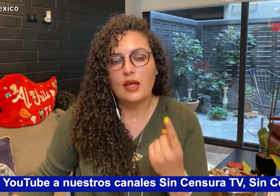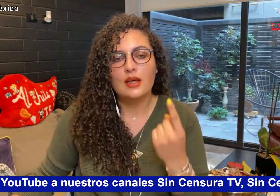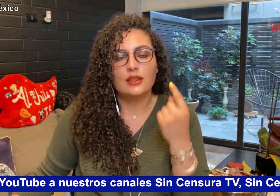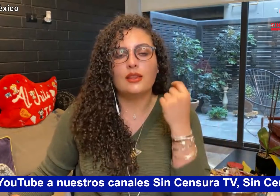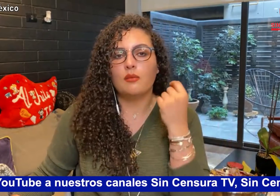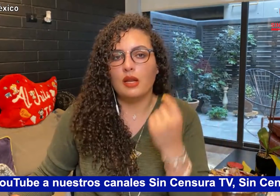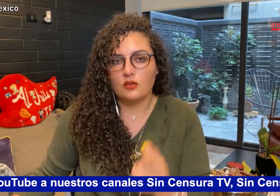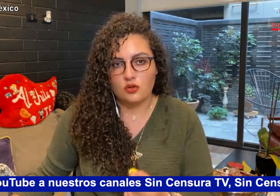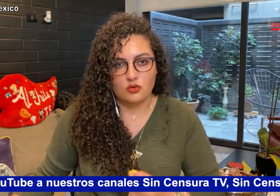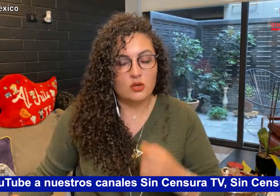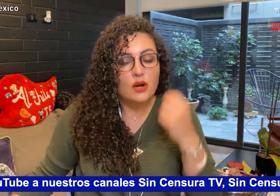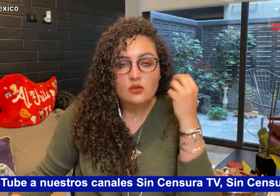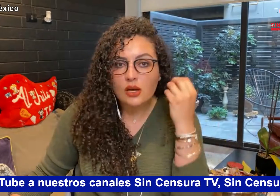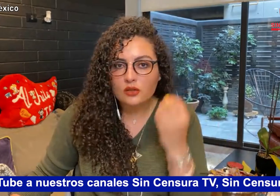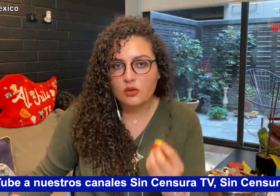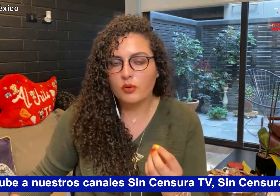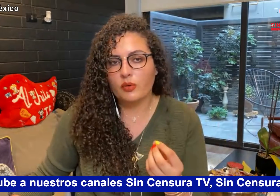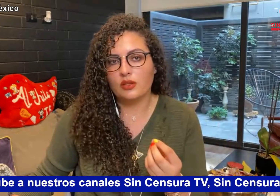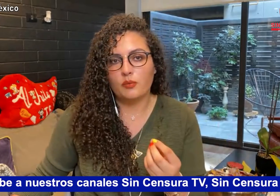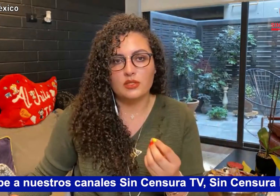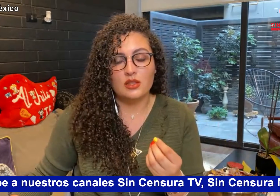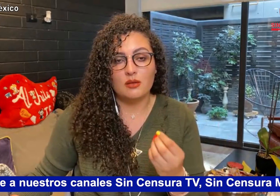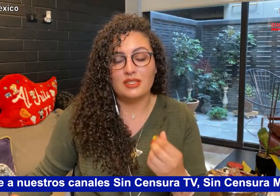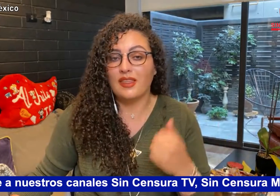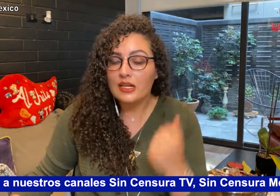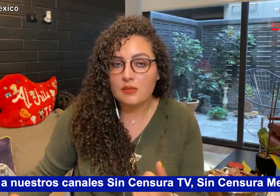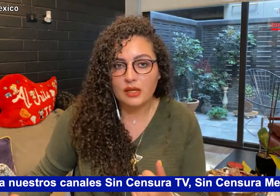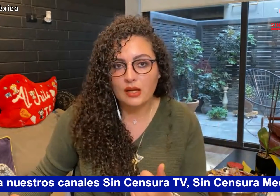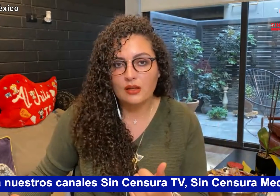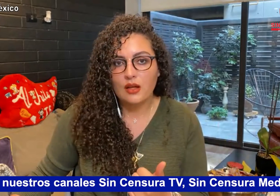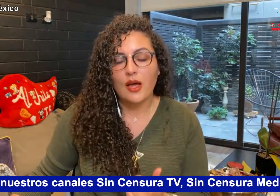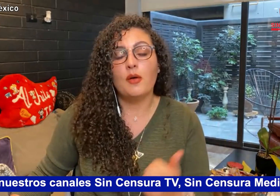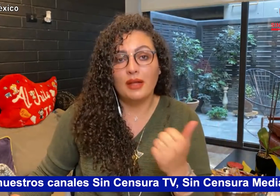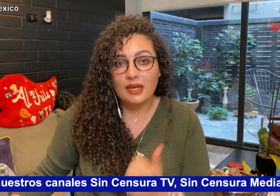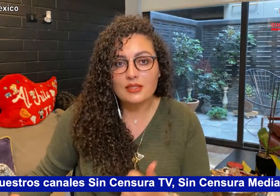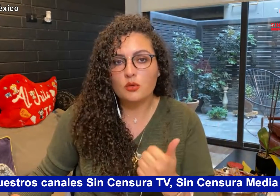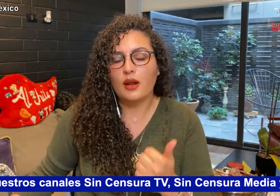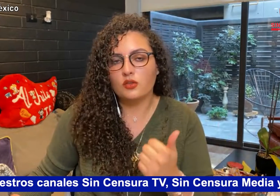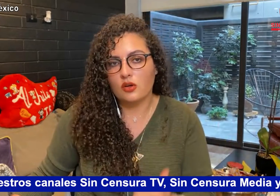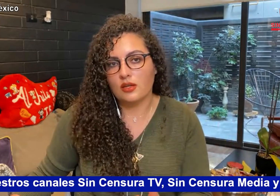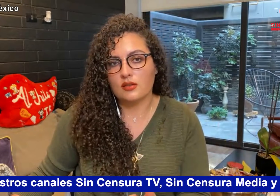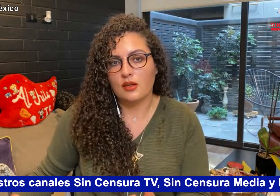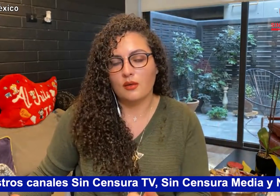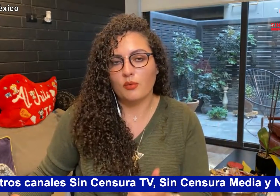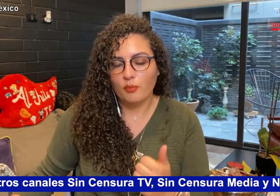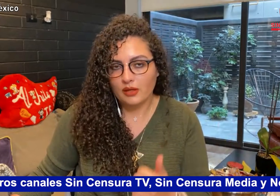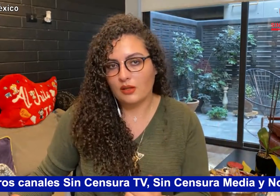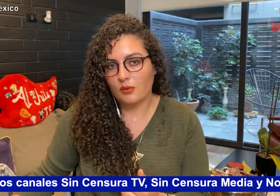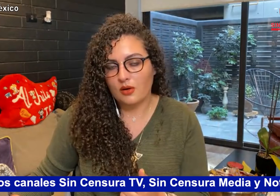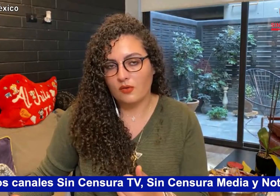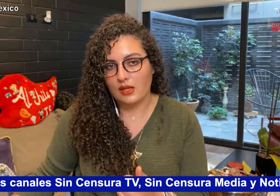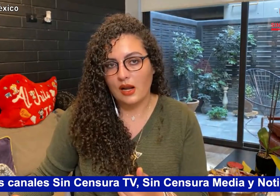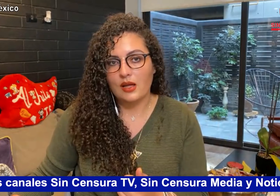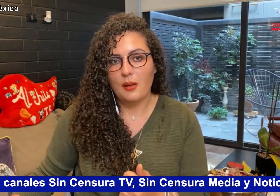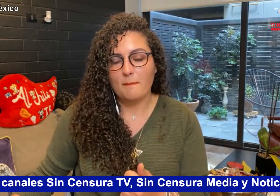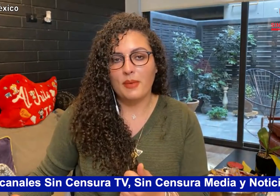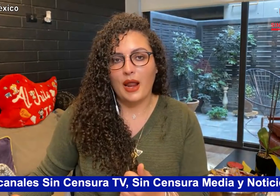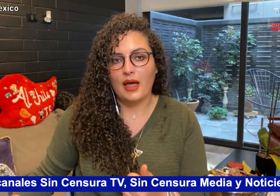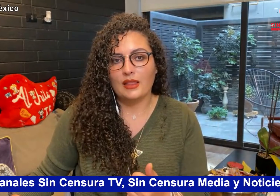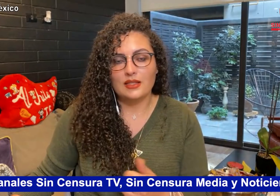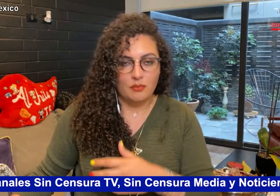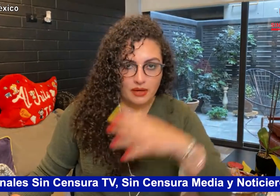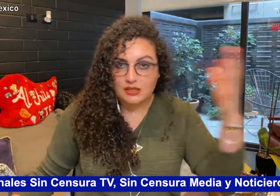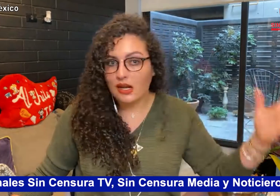sola determinación, sin una sola acción por parte del presidente más que darle réplica, ahora imagínense si hubiera acciones por parte del gobierno federal